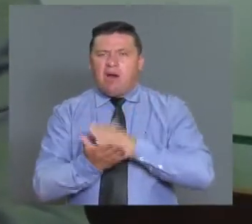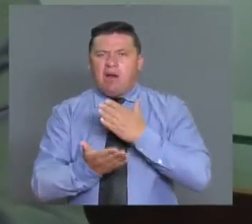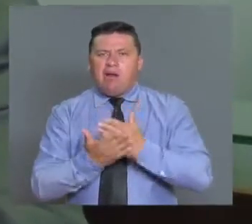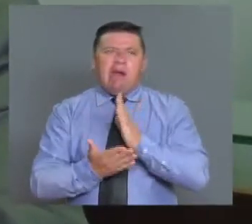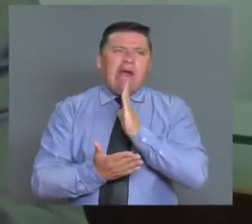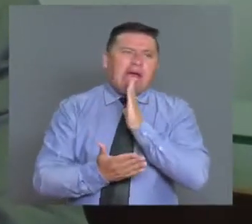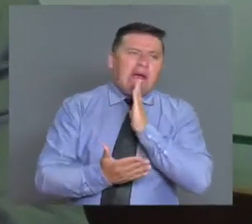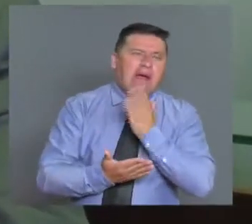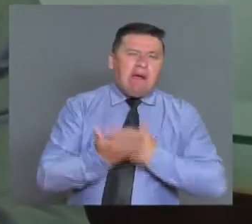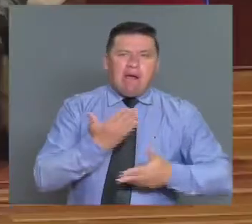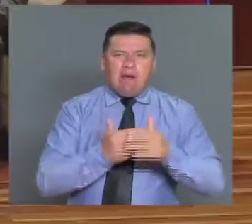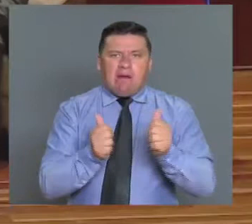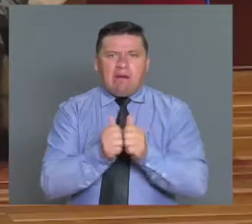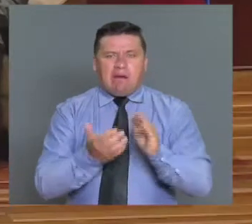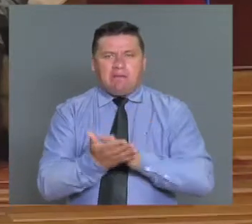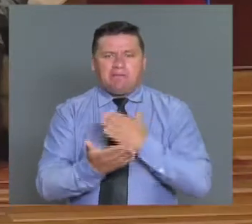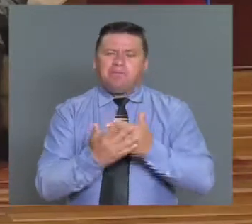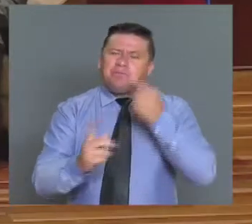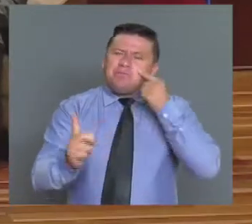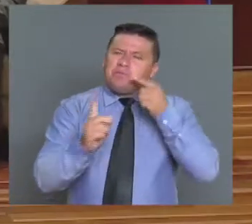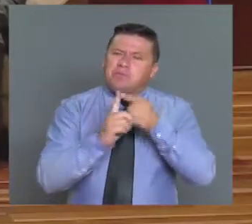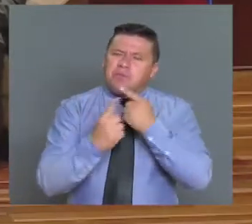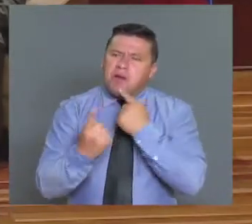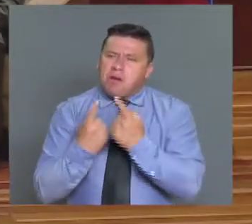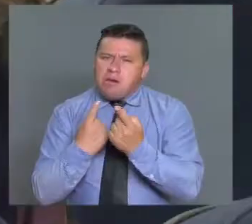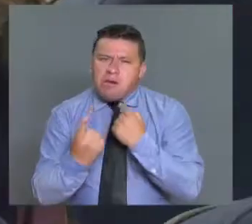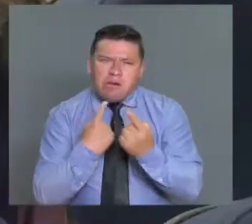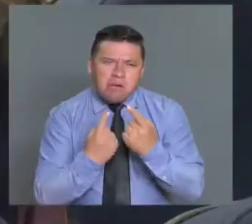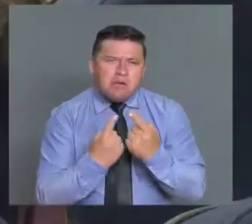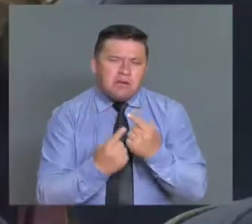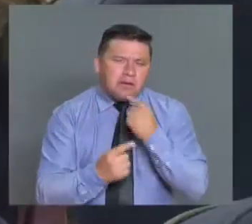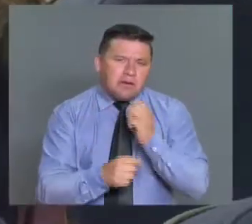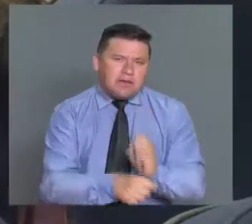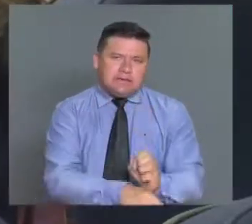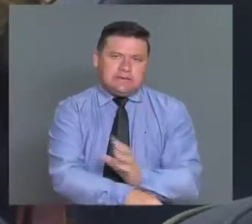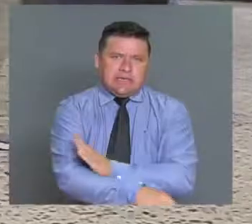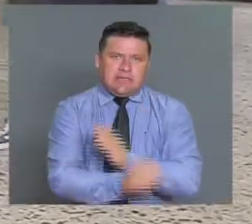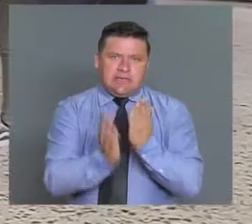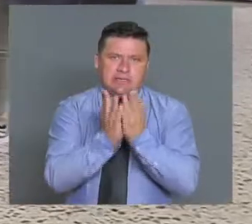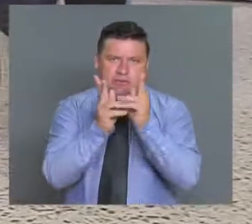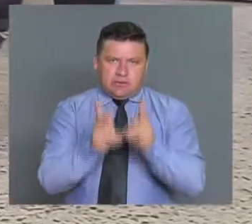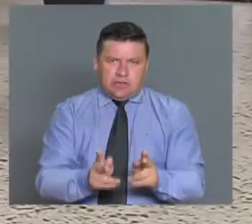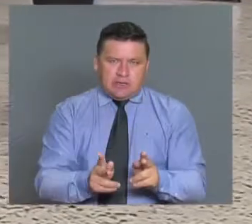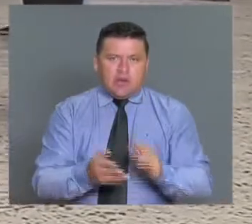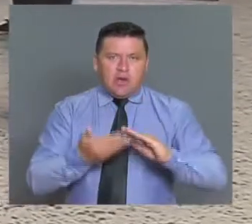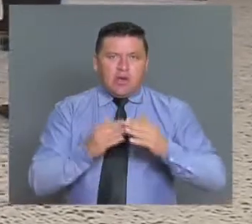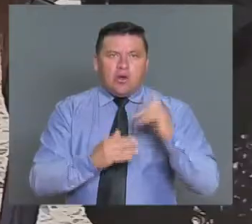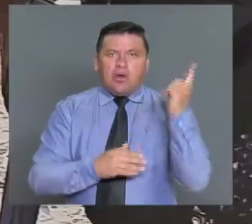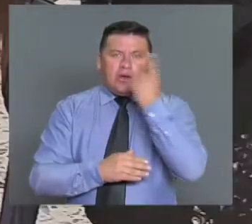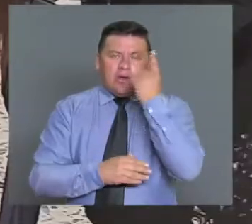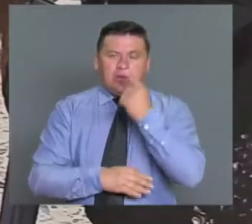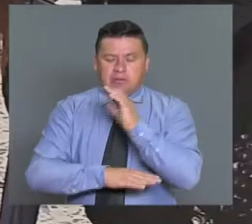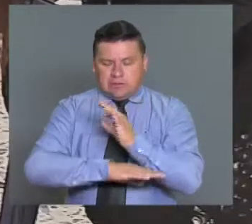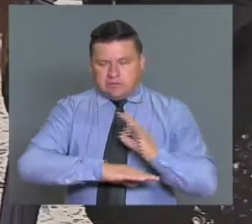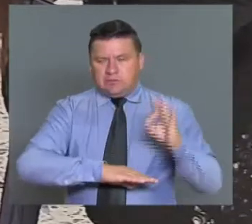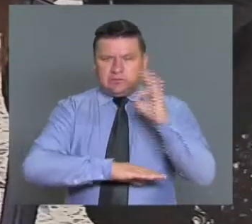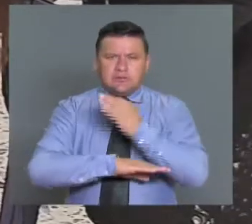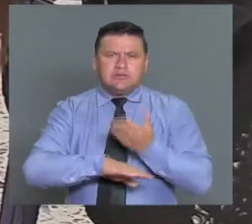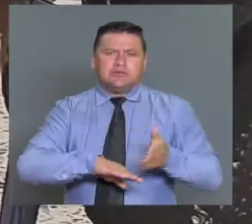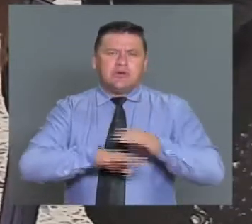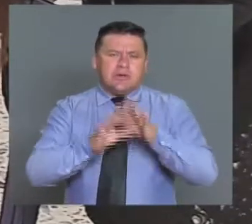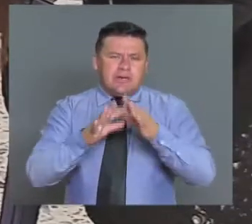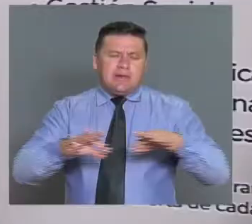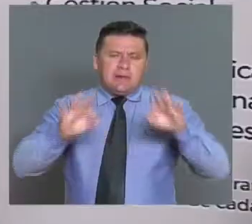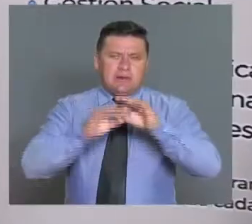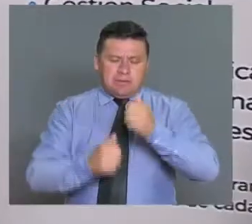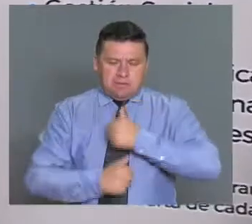quién cuenta uno para cambiar. La finalidad de este conversatorio ha sido sensibilizar a los estudiantes y comunidad académica de la ESAP sobre la importancia